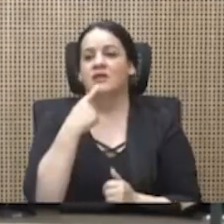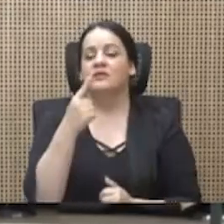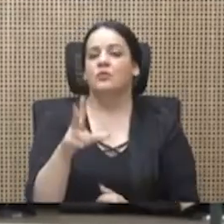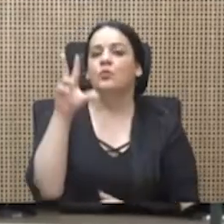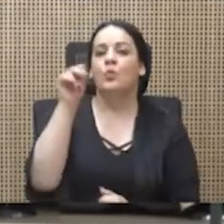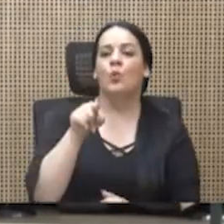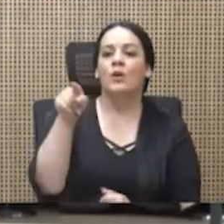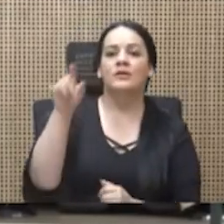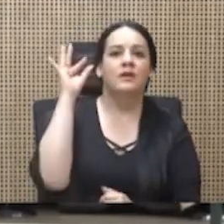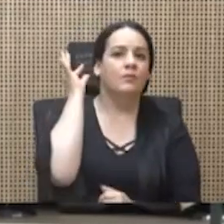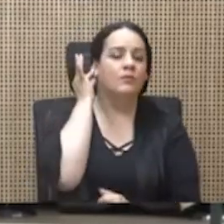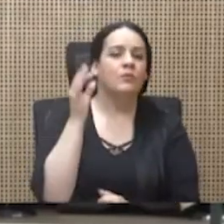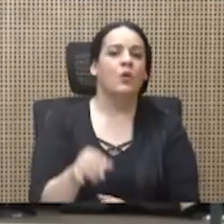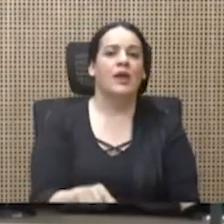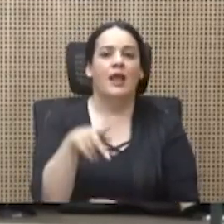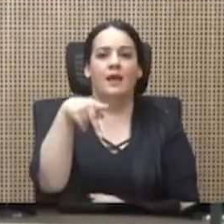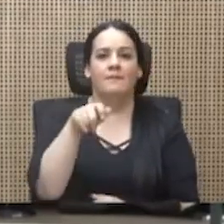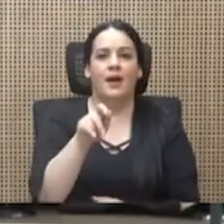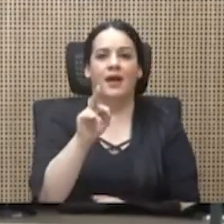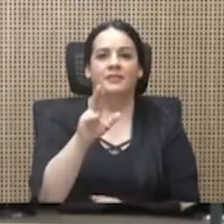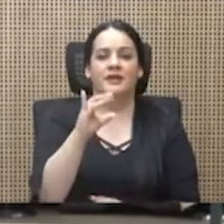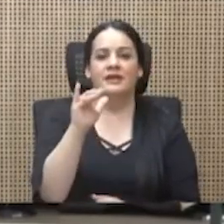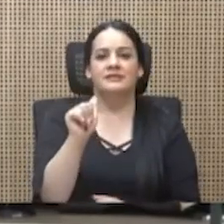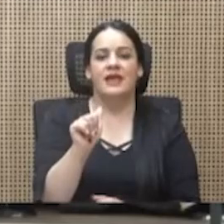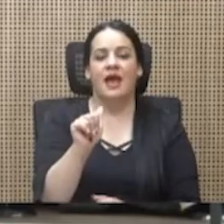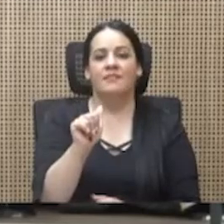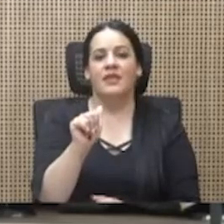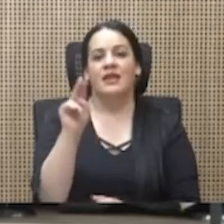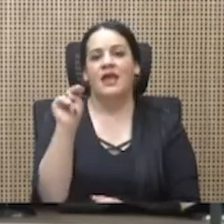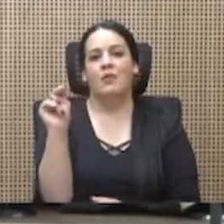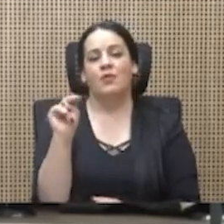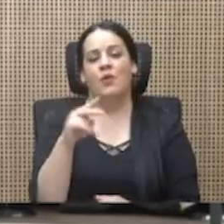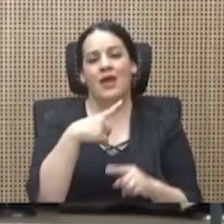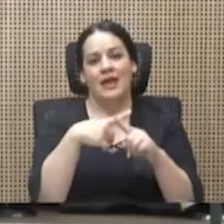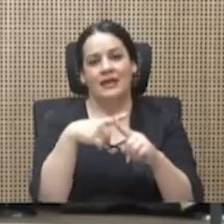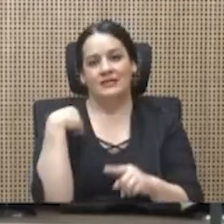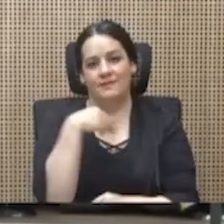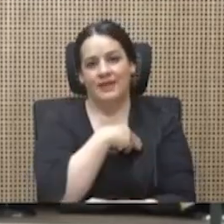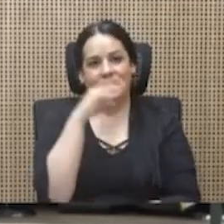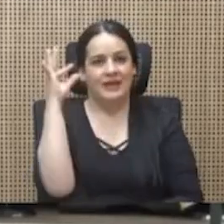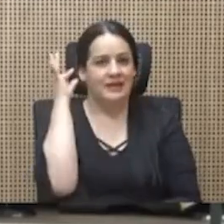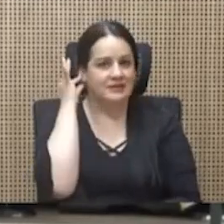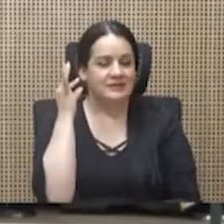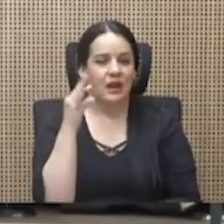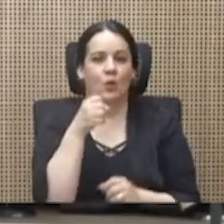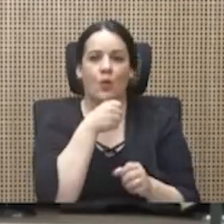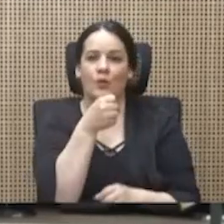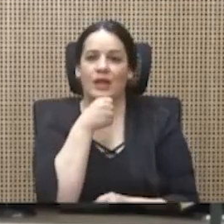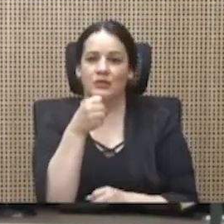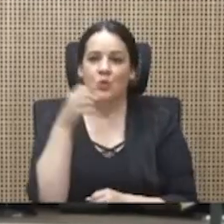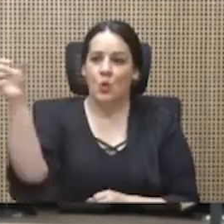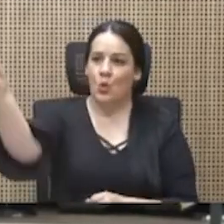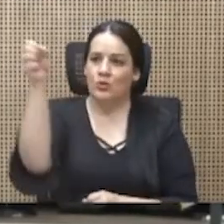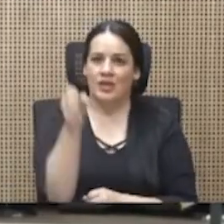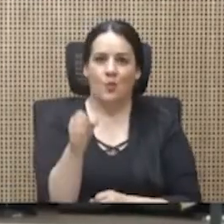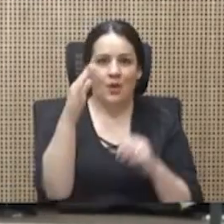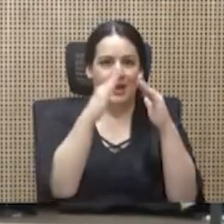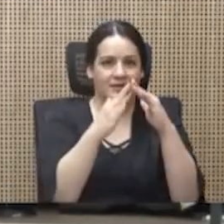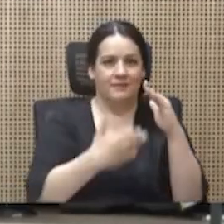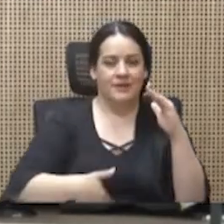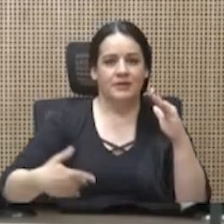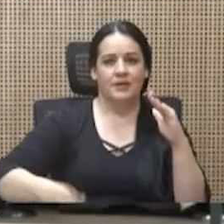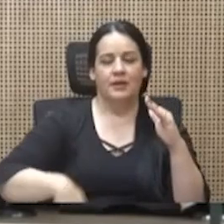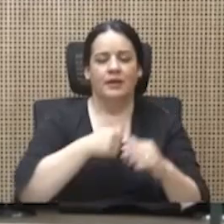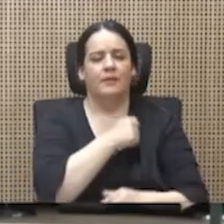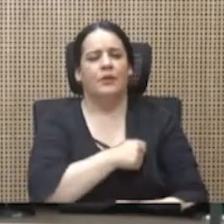señora Patricia Navarro, la exministra de Comunicación, la que lo trajo aquí a Casa Presidencial. Pero perdón, ¿de